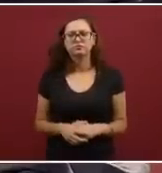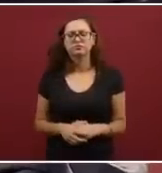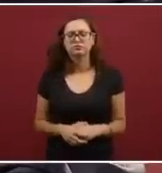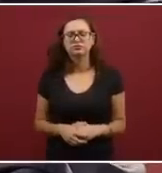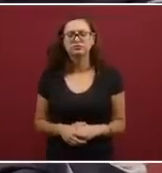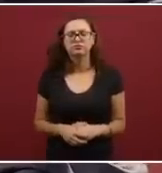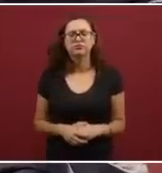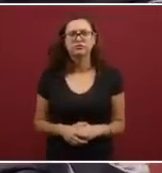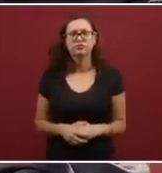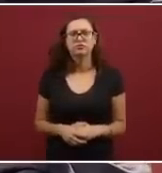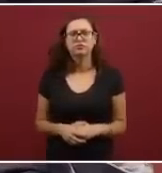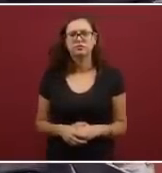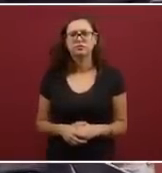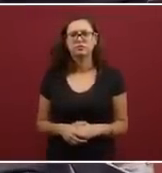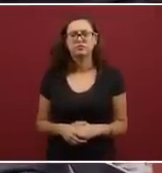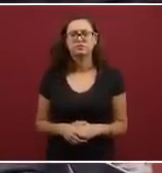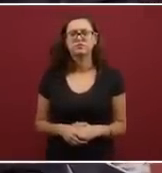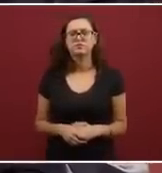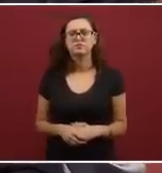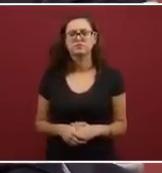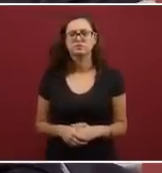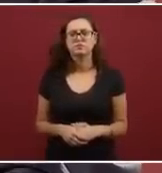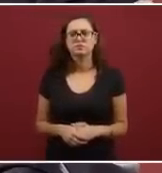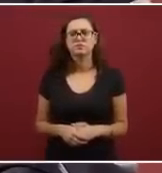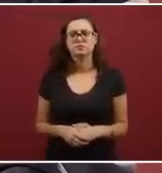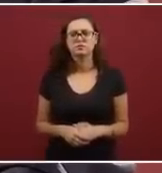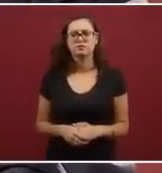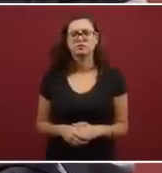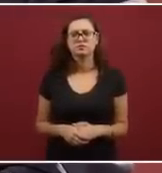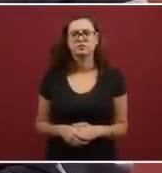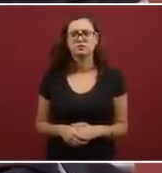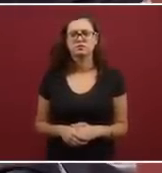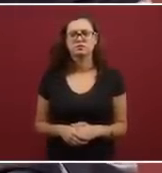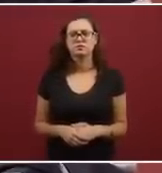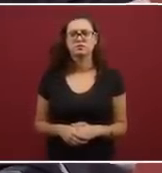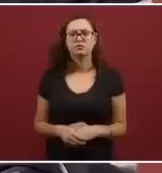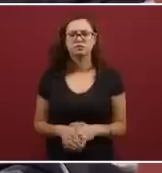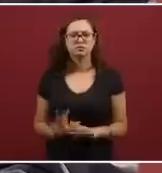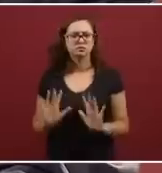se dio a conocer de que no había